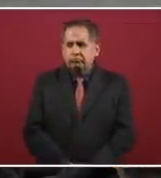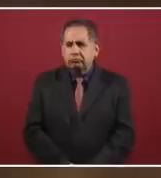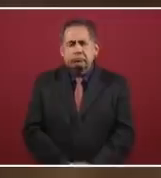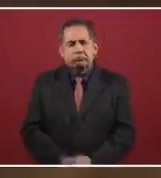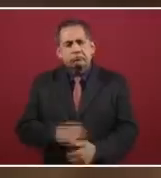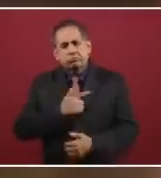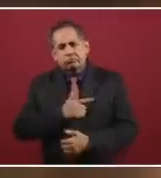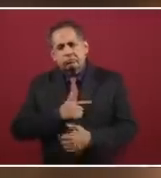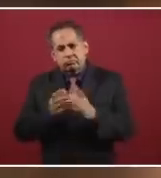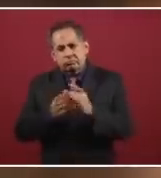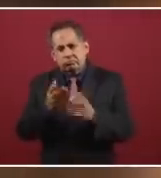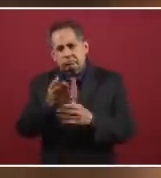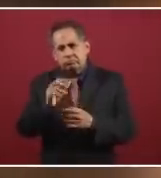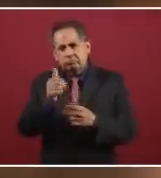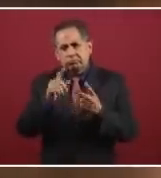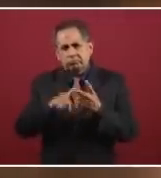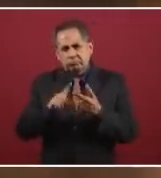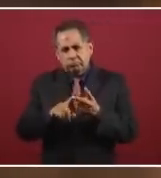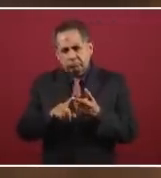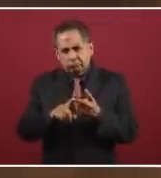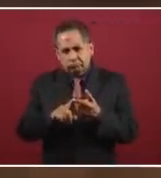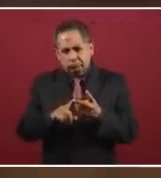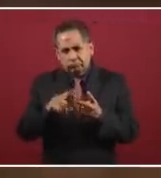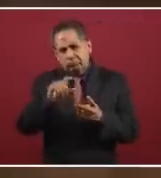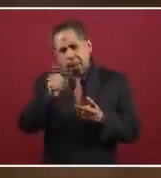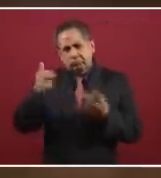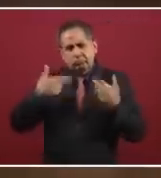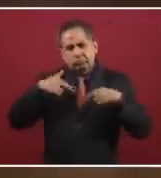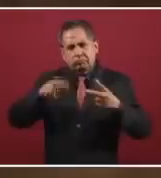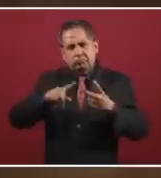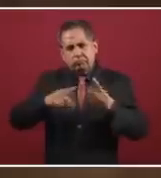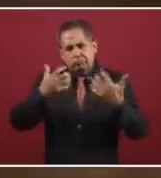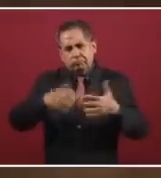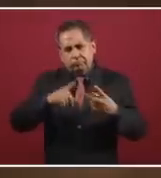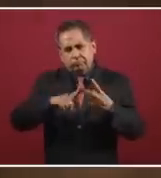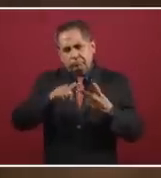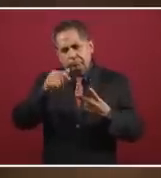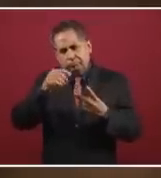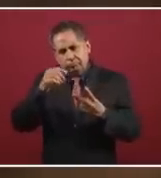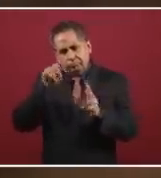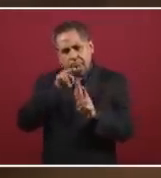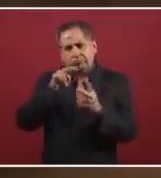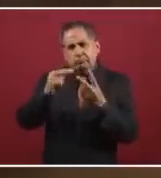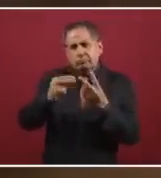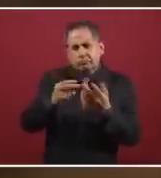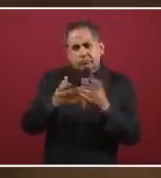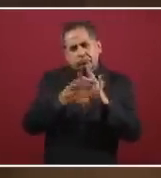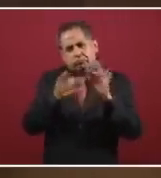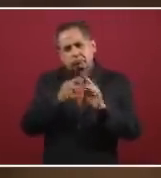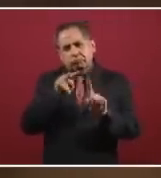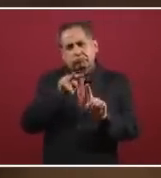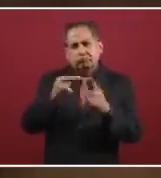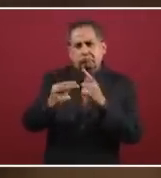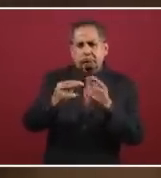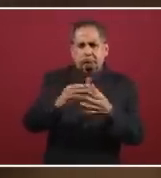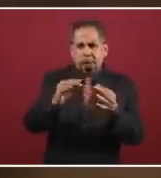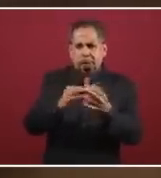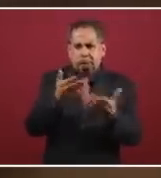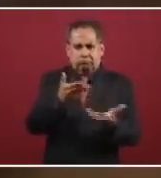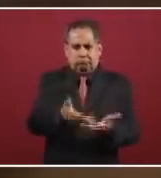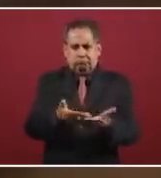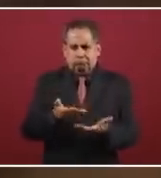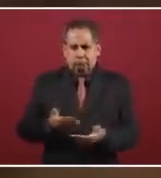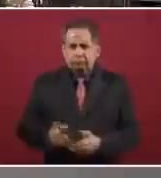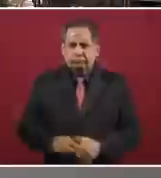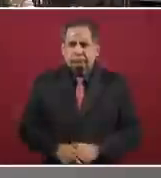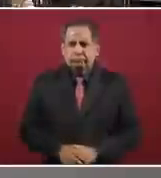tema otro de los representantes del empresariado, otra perspectiva, otra lectura sobre esto que pongo en